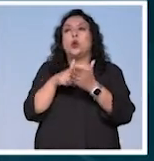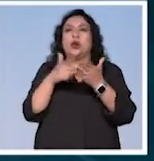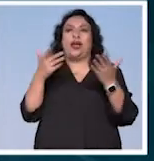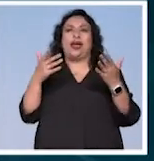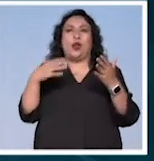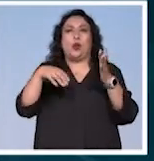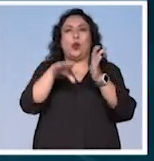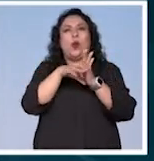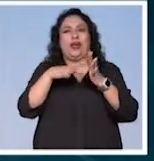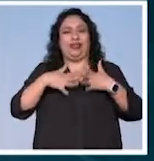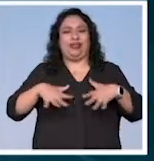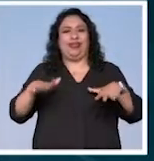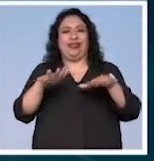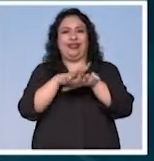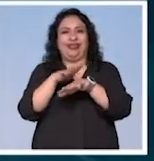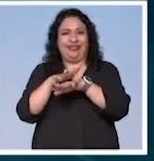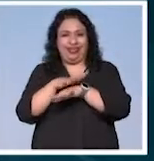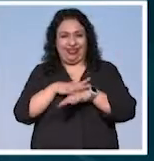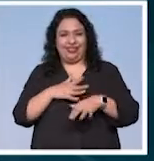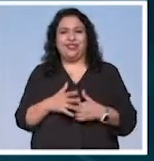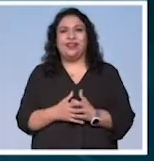camerinos.